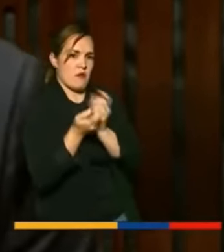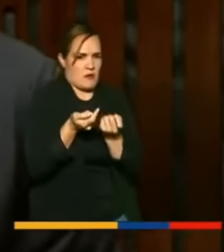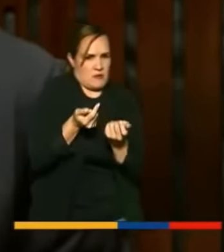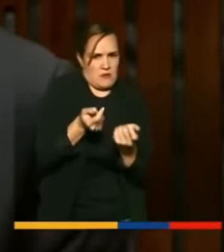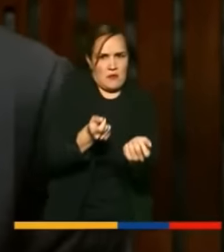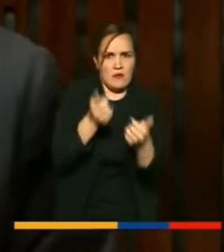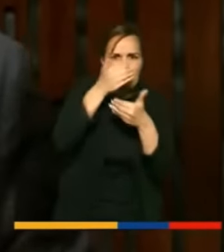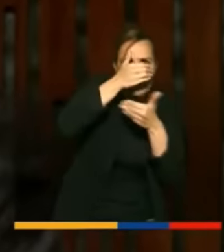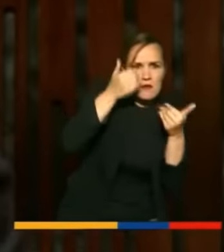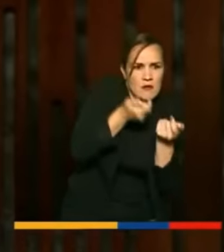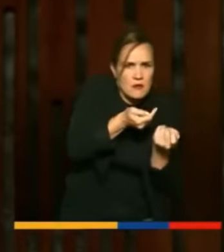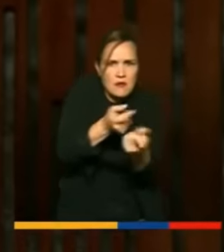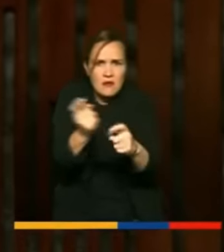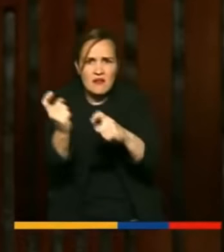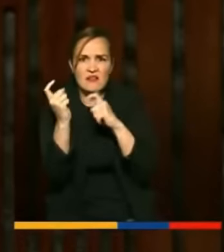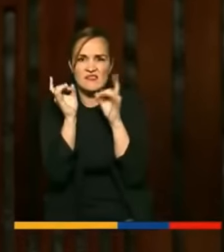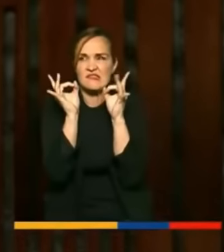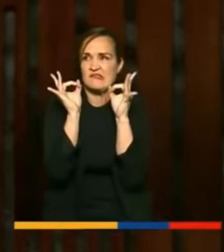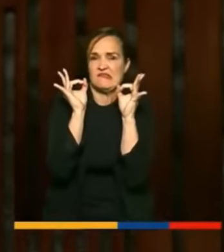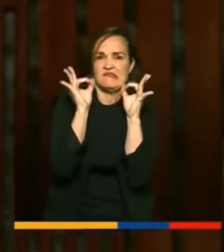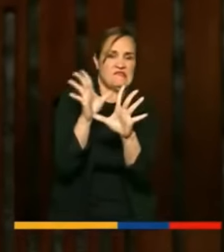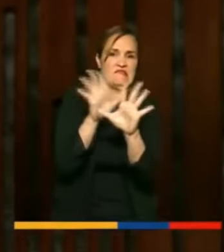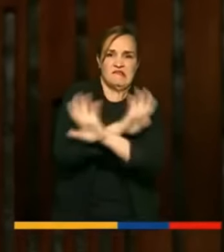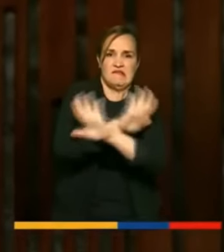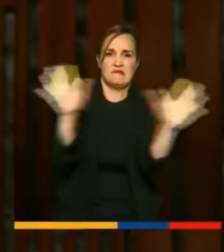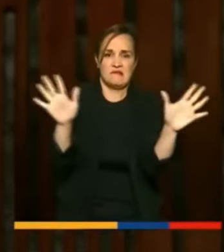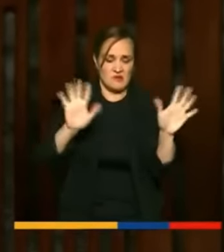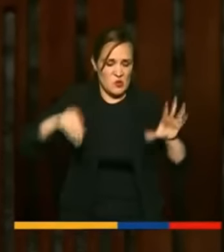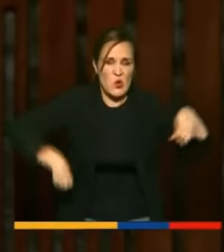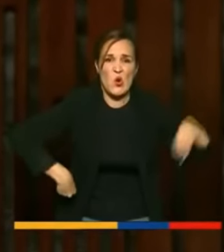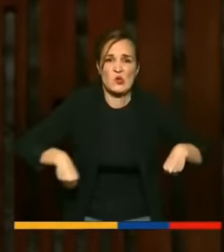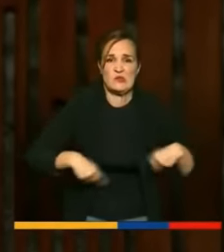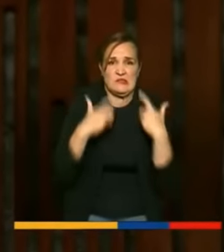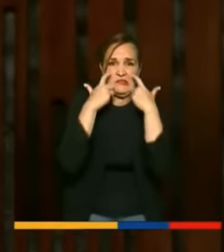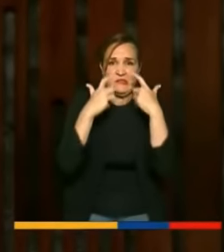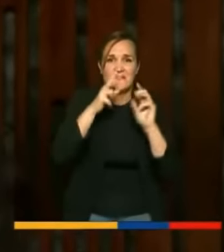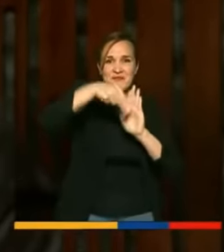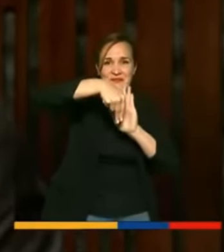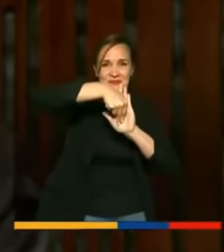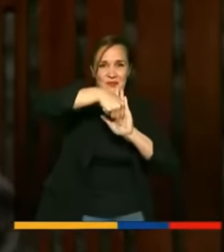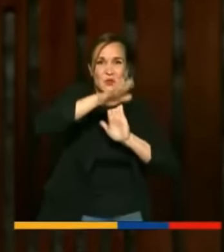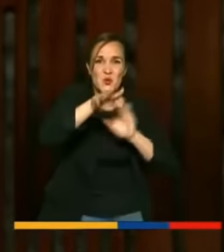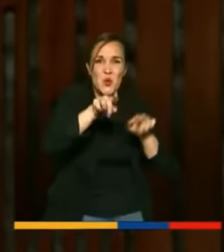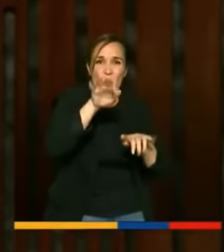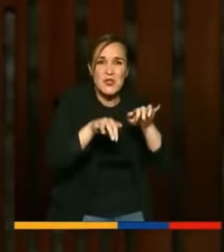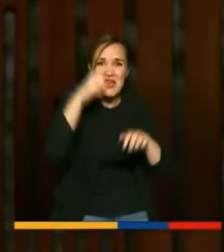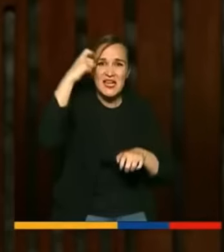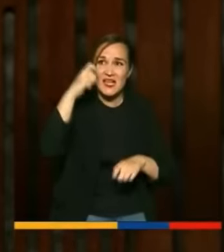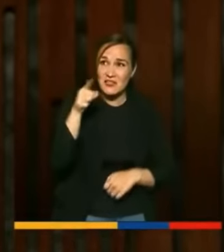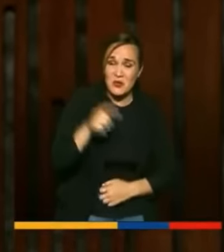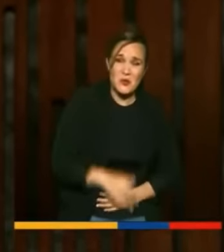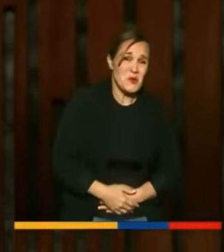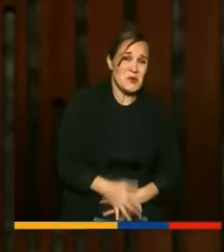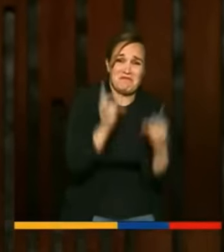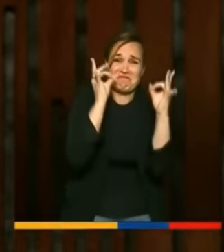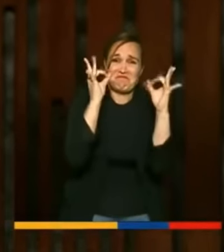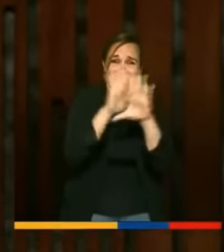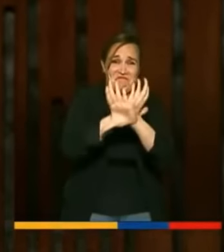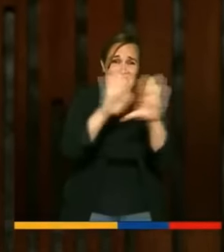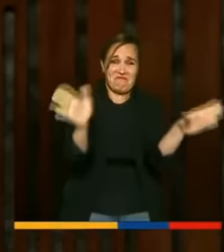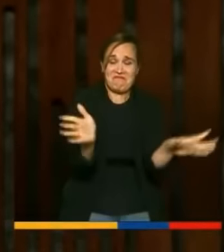como resultado de este asqueroso entramado de corrupción de la unidad de riesgo. Usted ya mencionó que